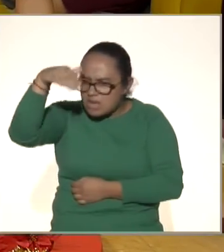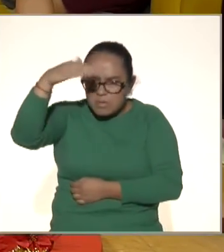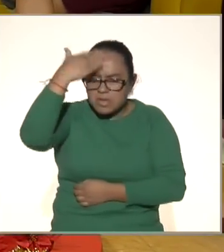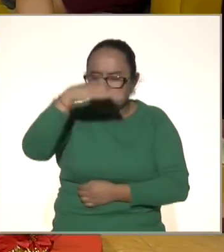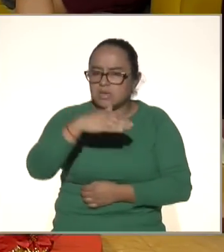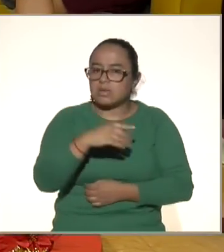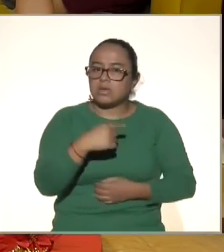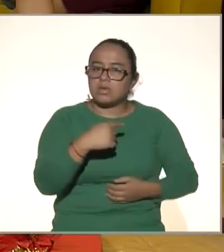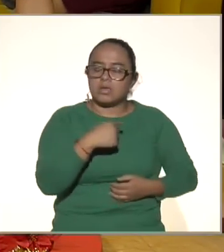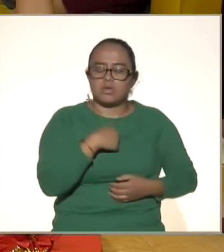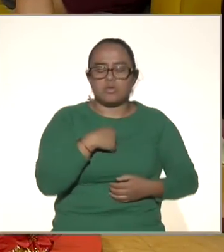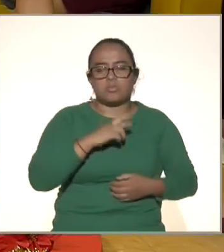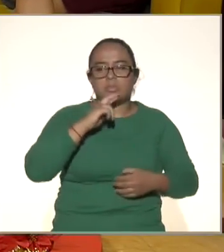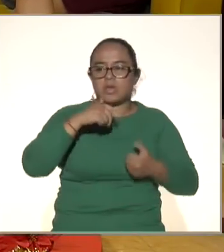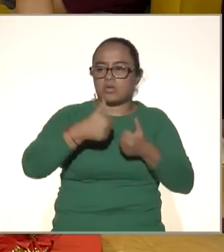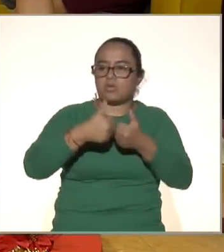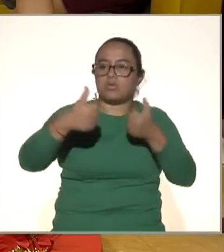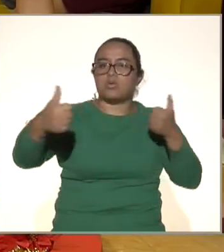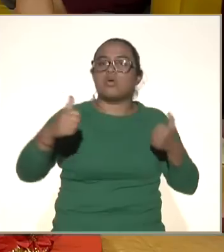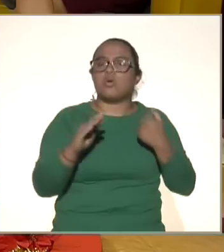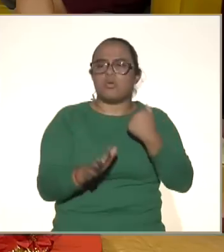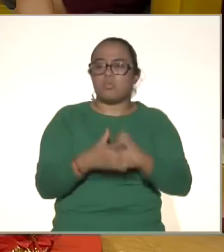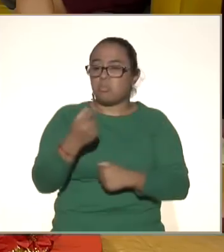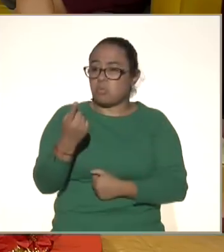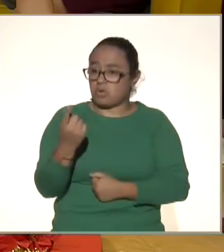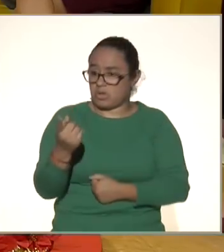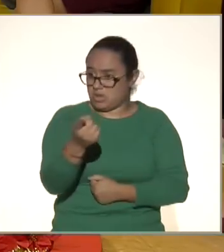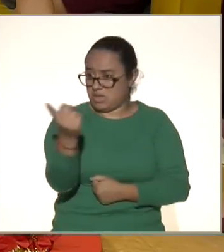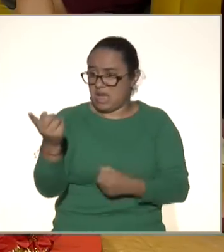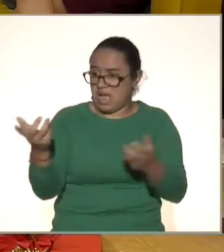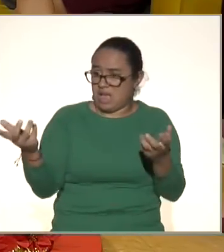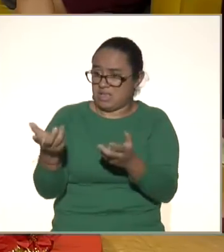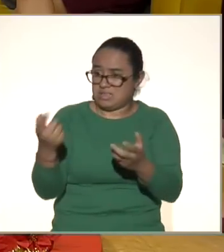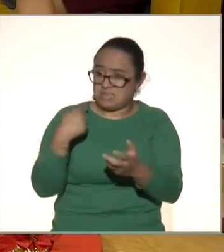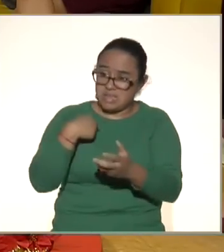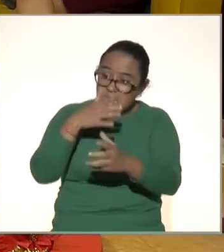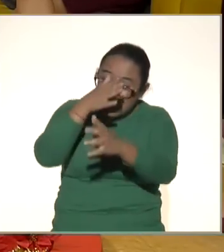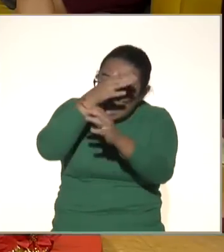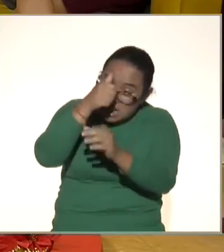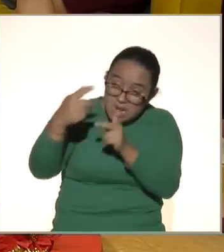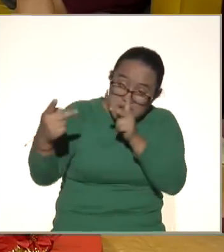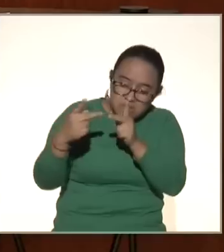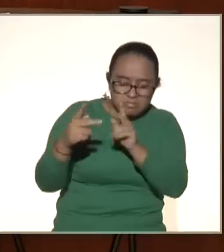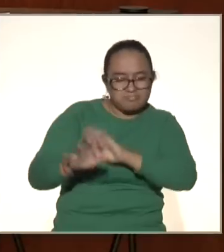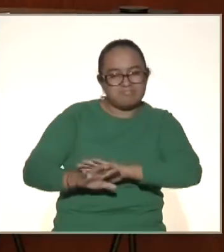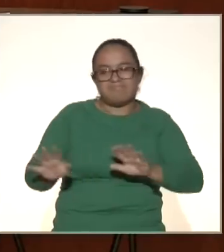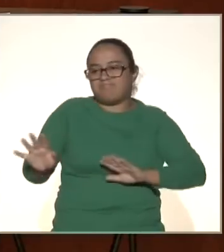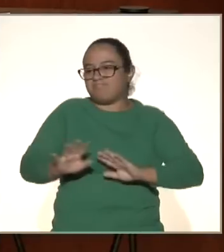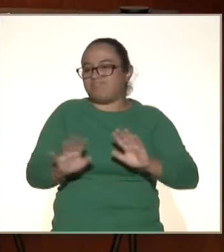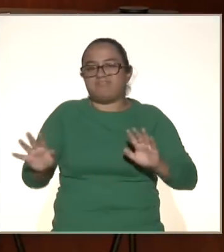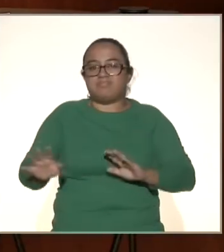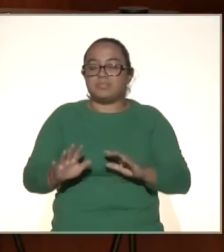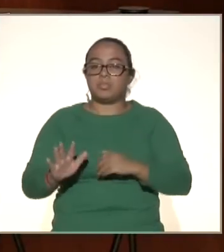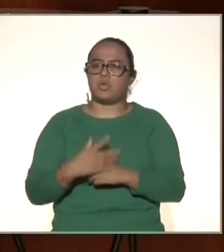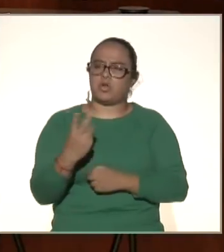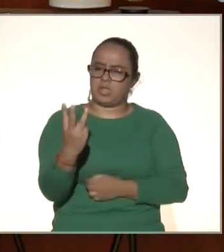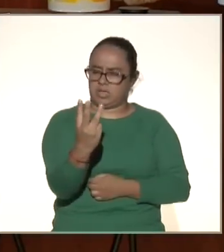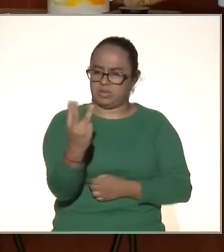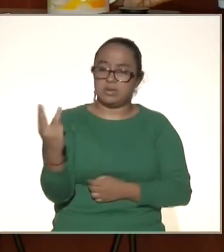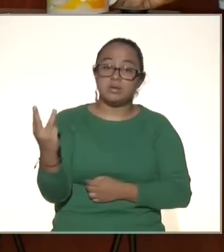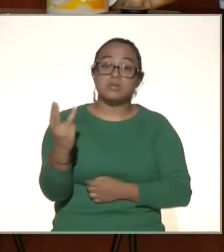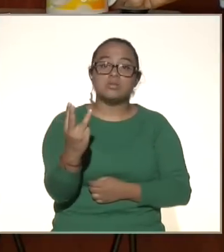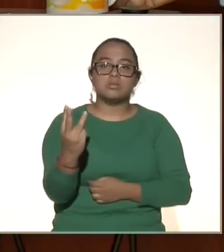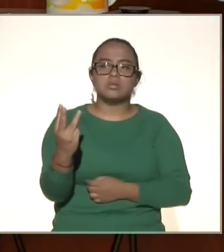bien ella se aleja porque no está de acuerdo en la forma en que ellos viven. Sí. Porque curiosamente los tres